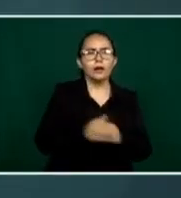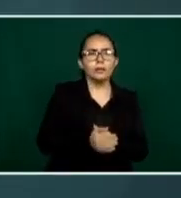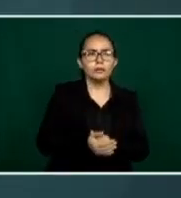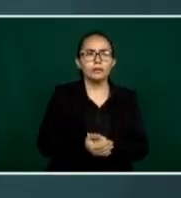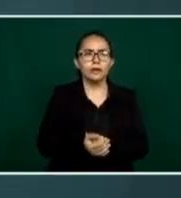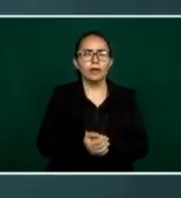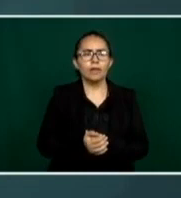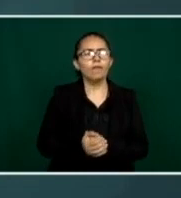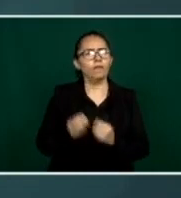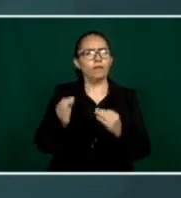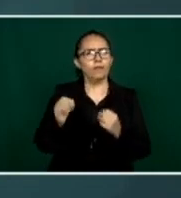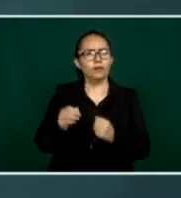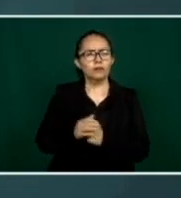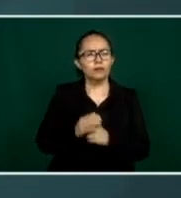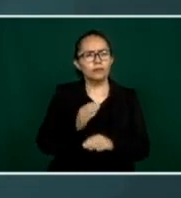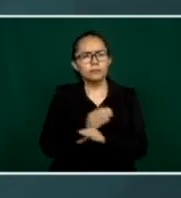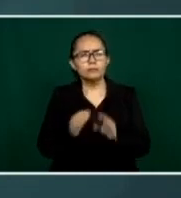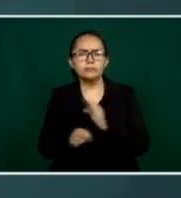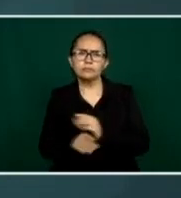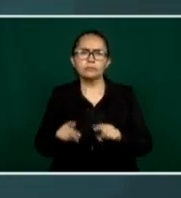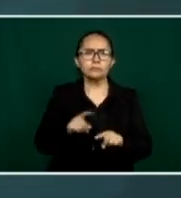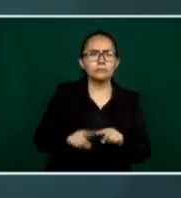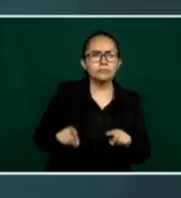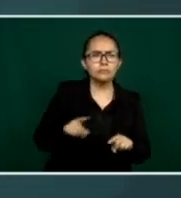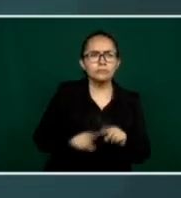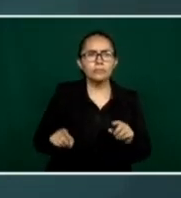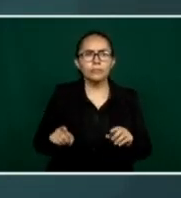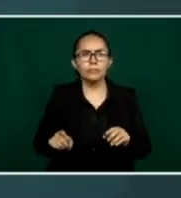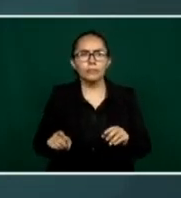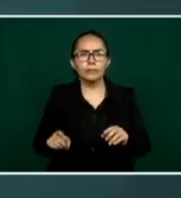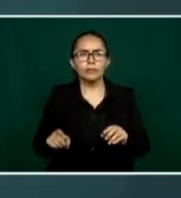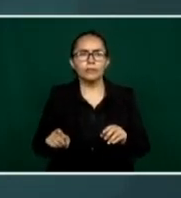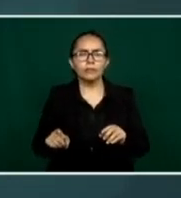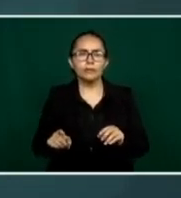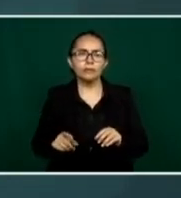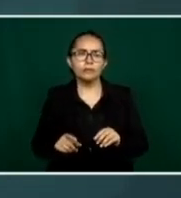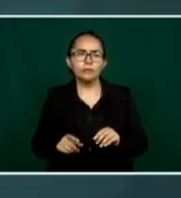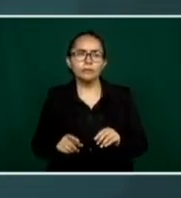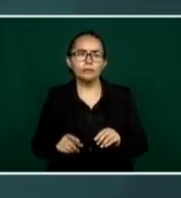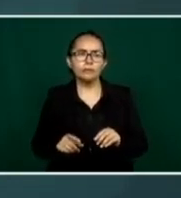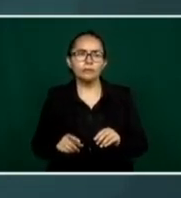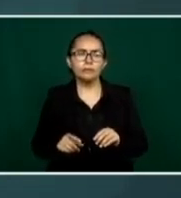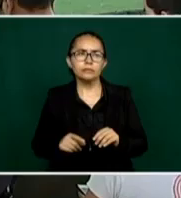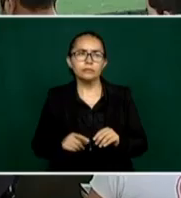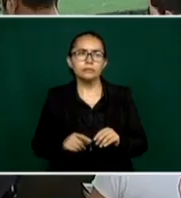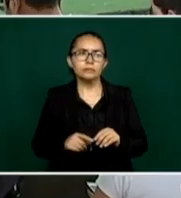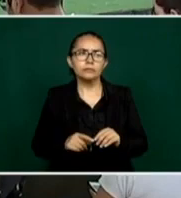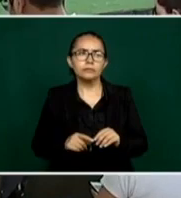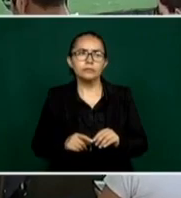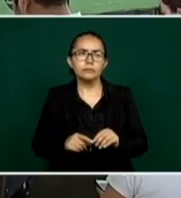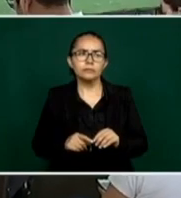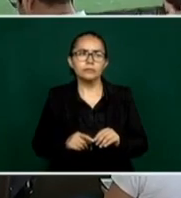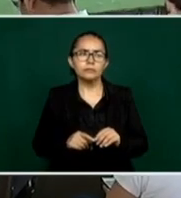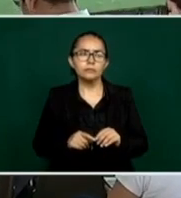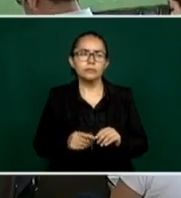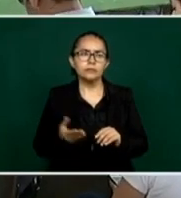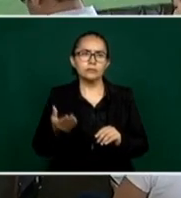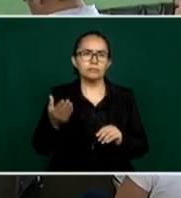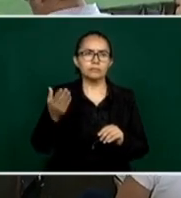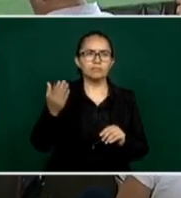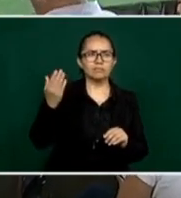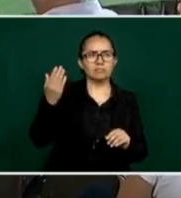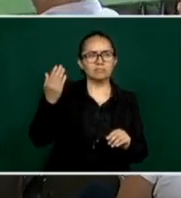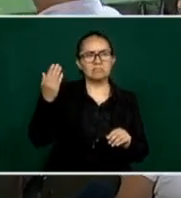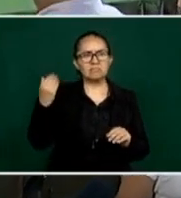ante las pocas